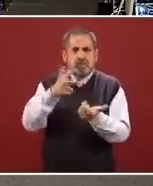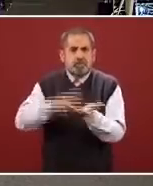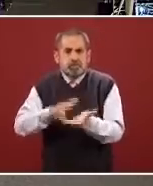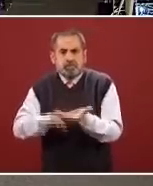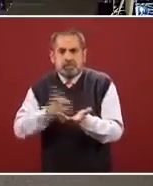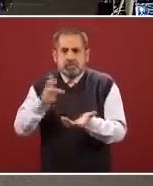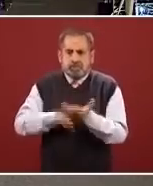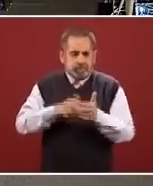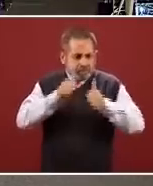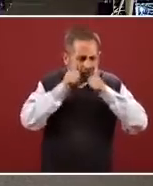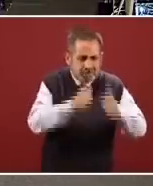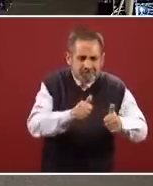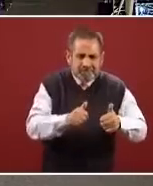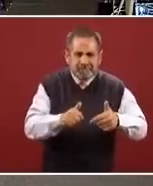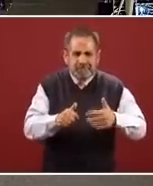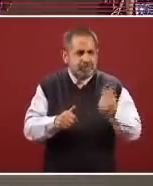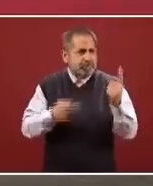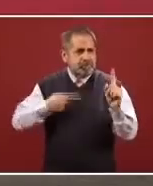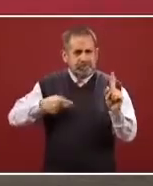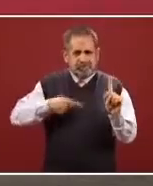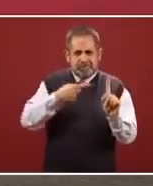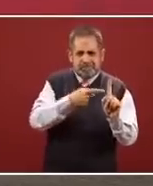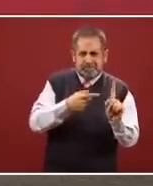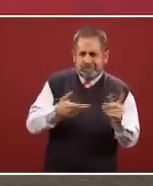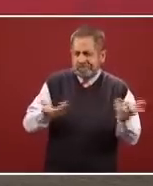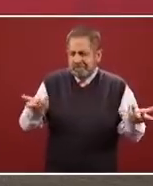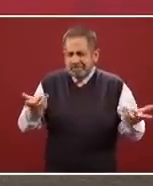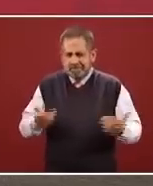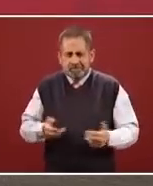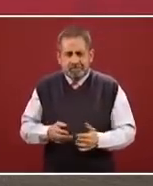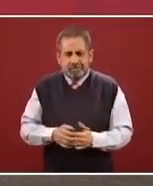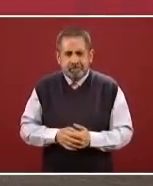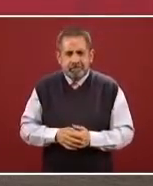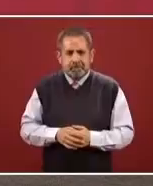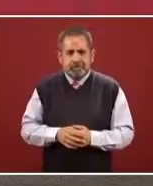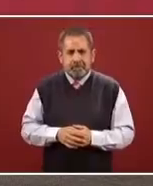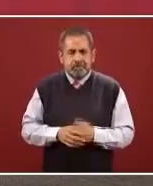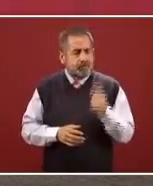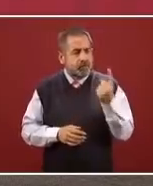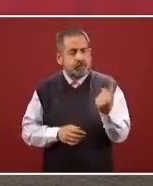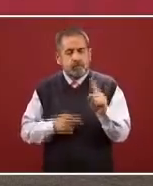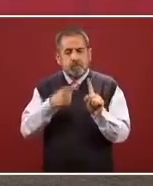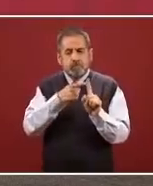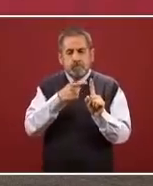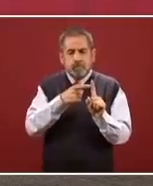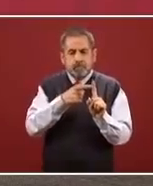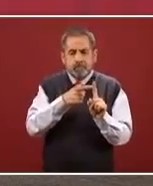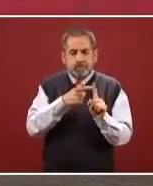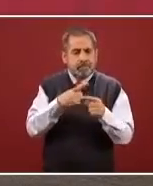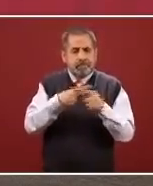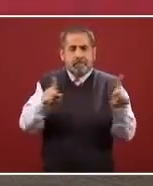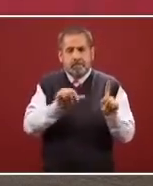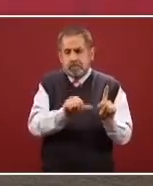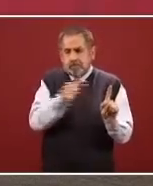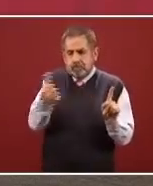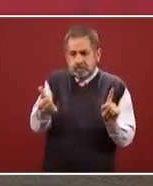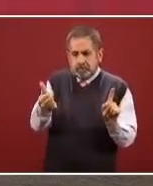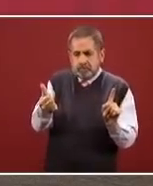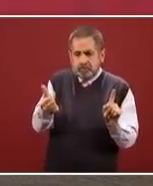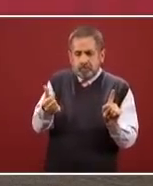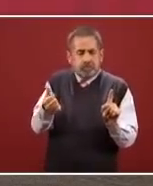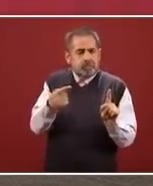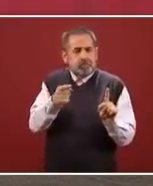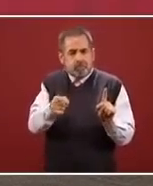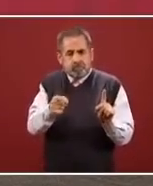cuesta la atención de una persona. ¿Por qué? Porque una persona es diferente a la de